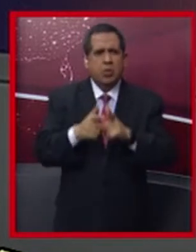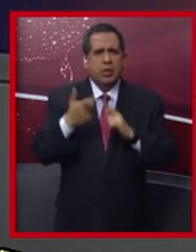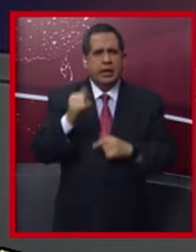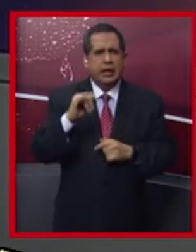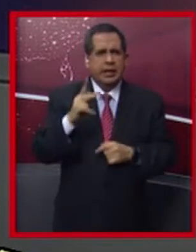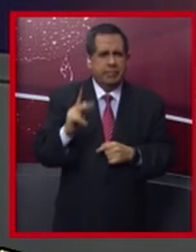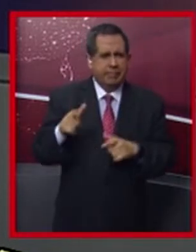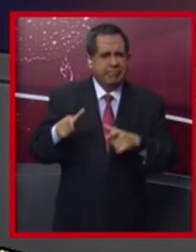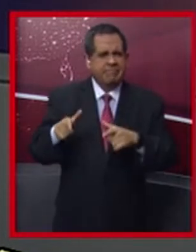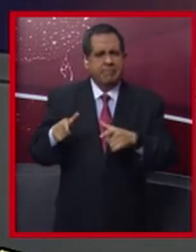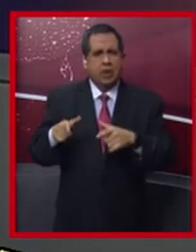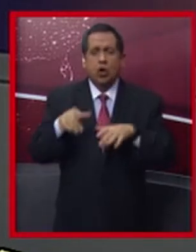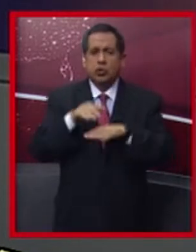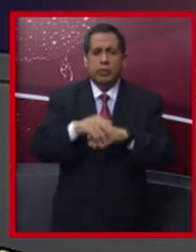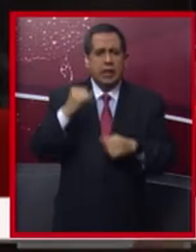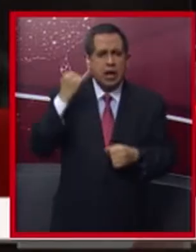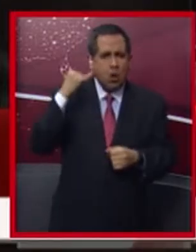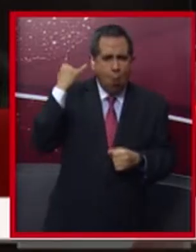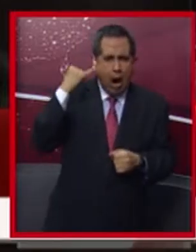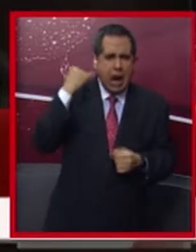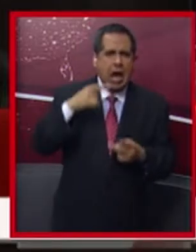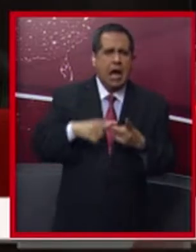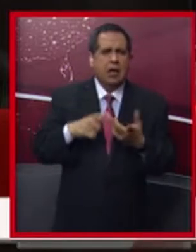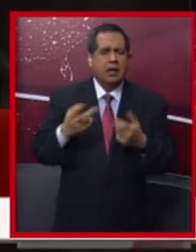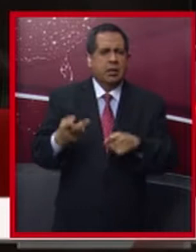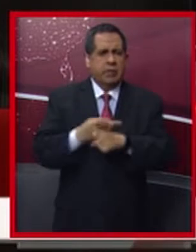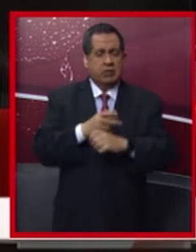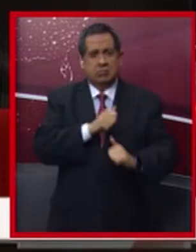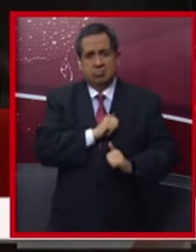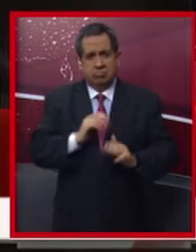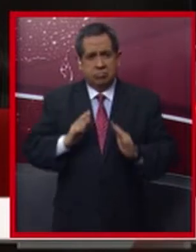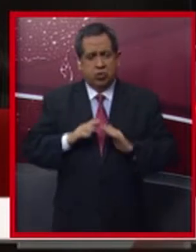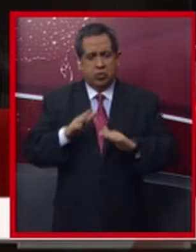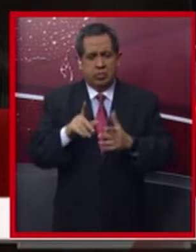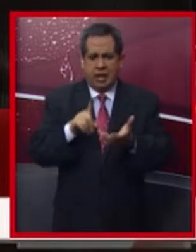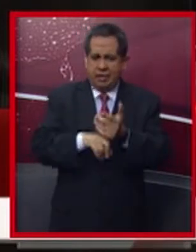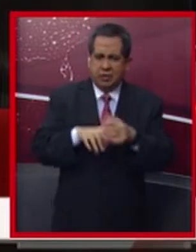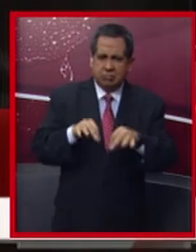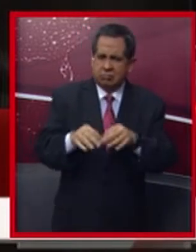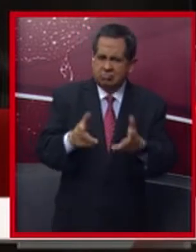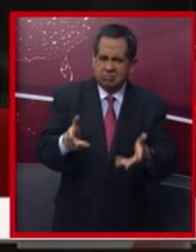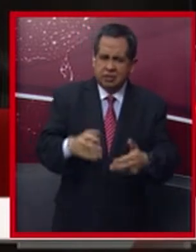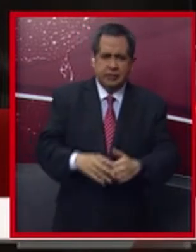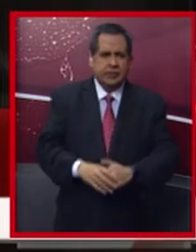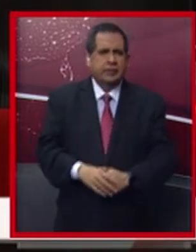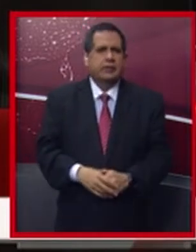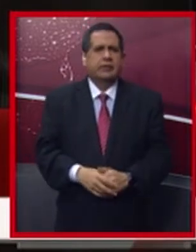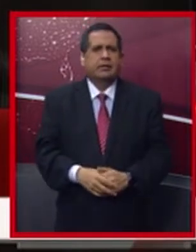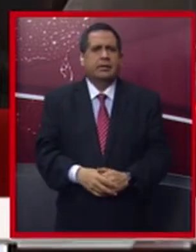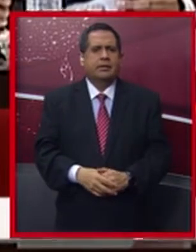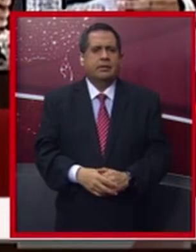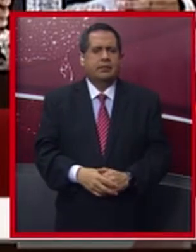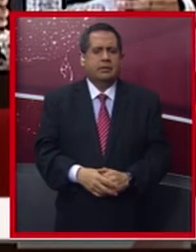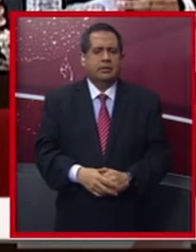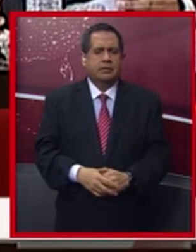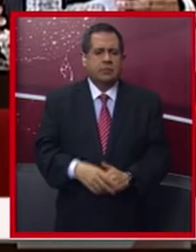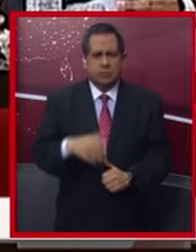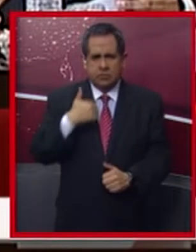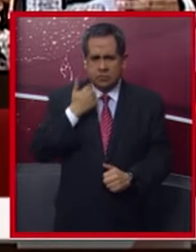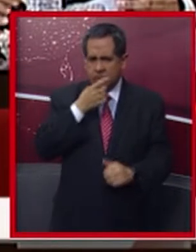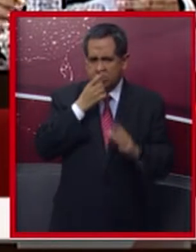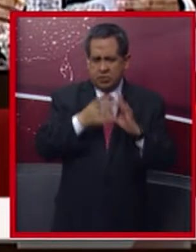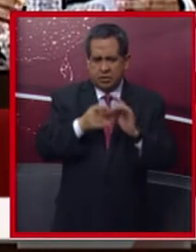Interdisciplinario de Expertos Independientes del caso Iguala y la participación de las Fuerzas Armadas en tareas de seguridad. En México se vive una grave crisis y quiero citar